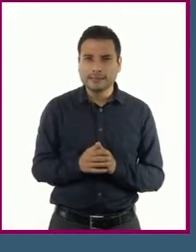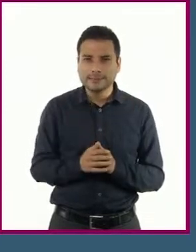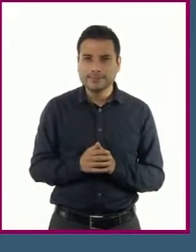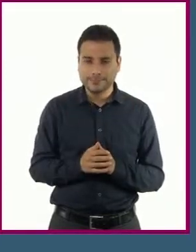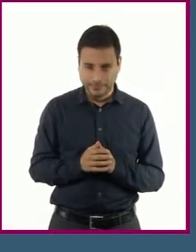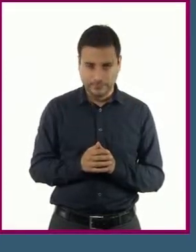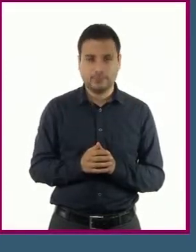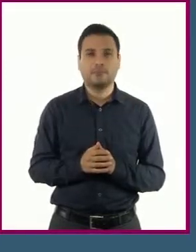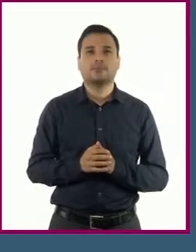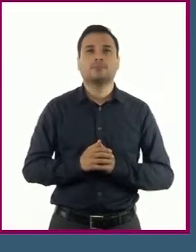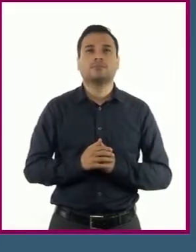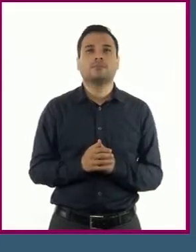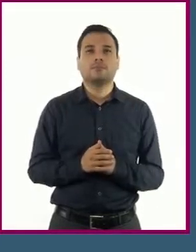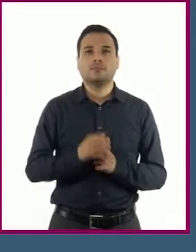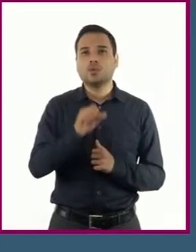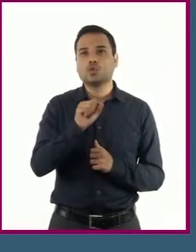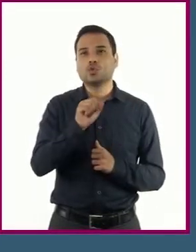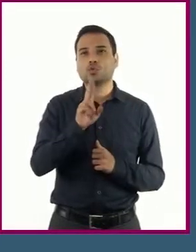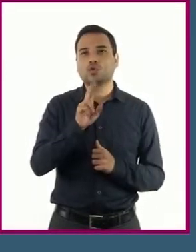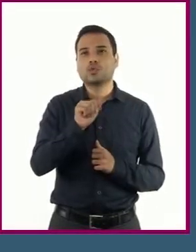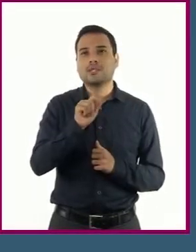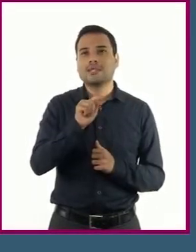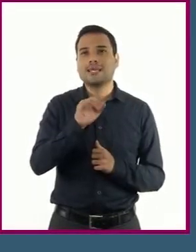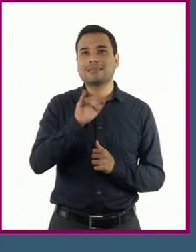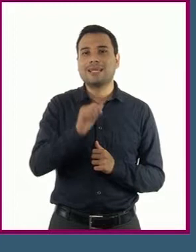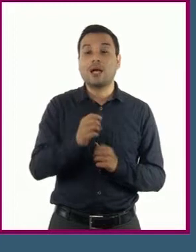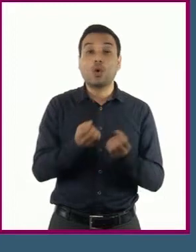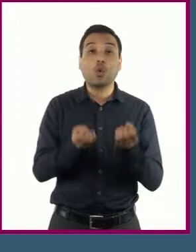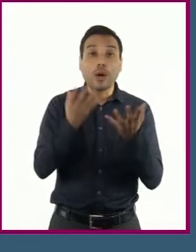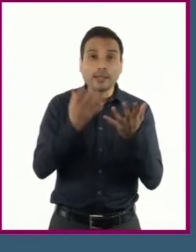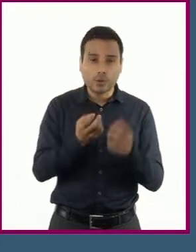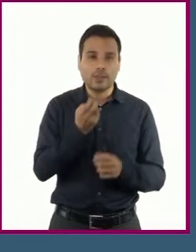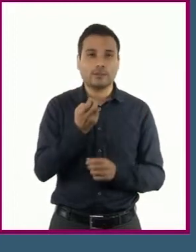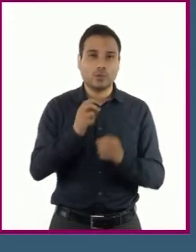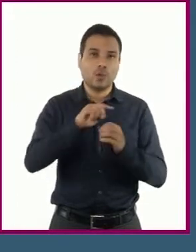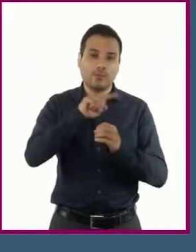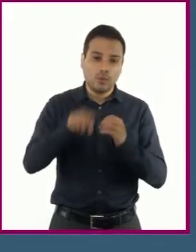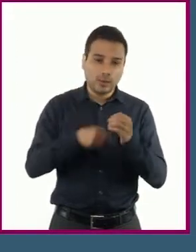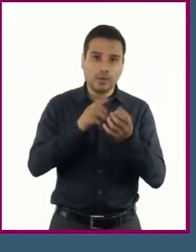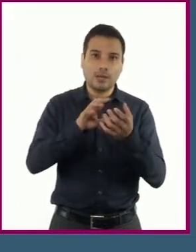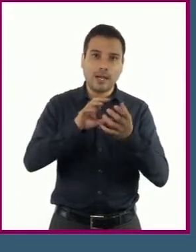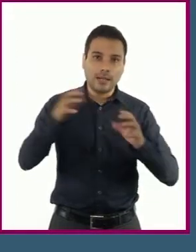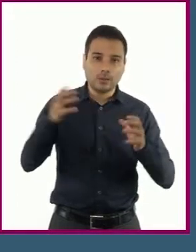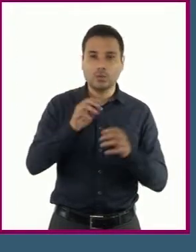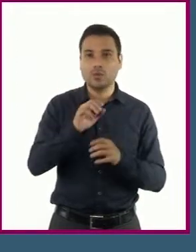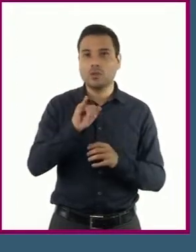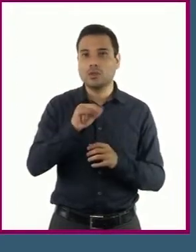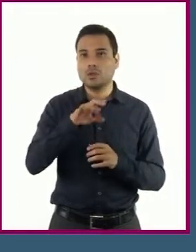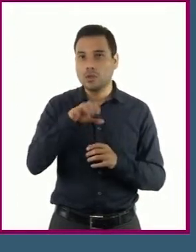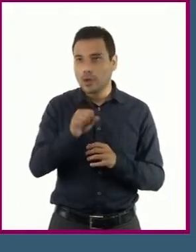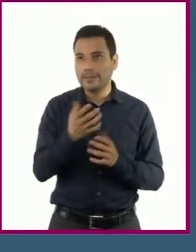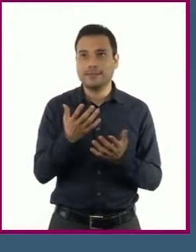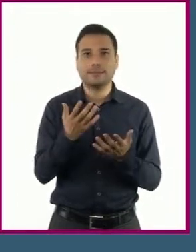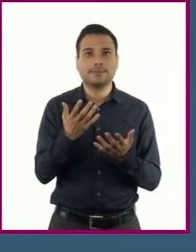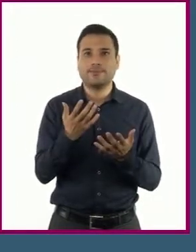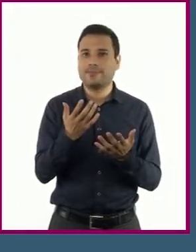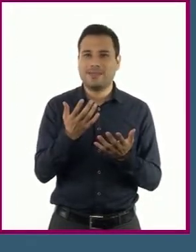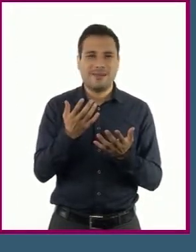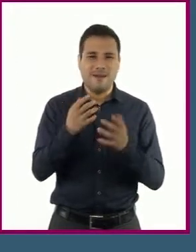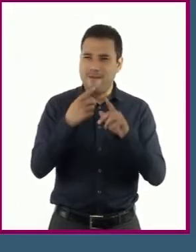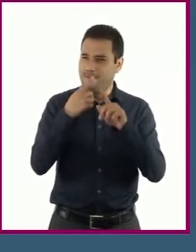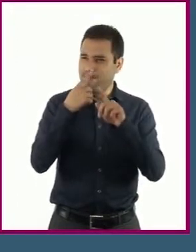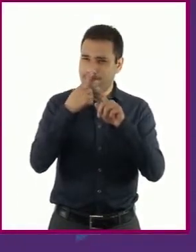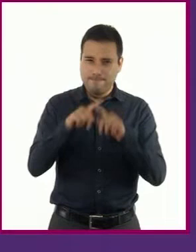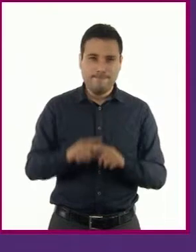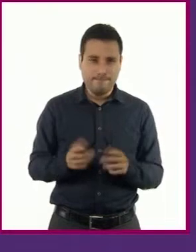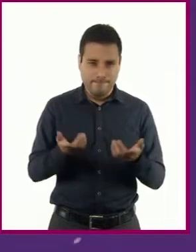sustancia que contienen tantas entidades elementales, átomos, moléculas, iones, como átomos hay en 12 gramos